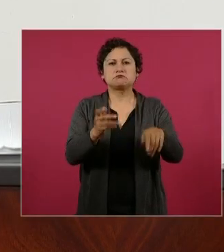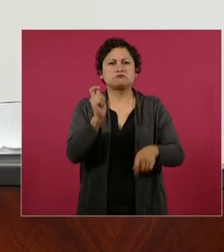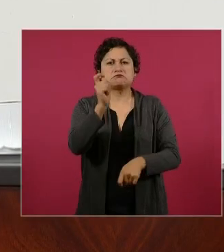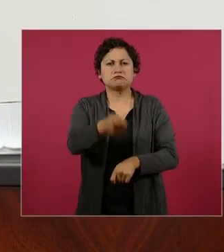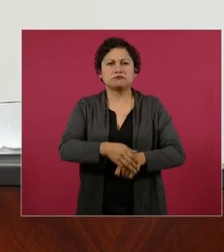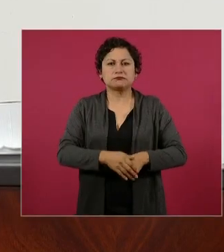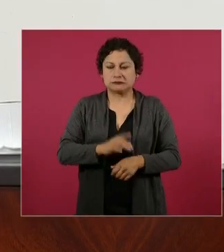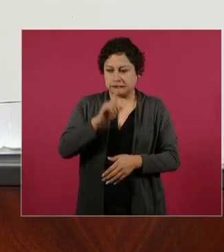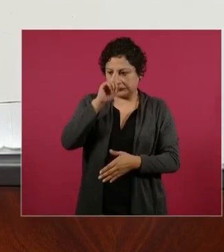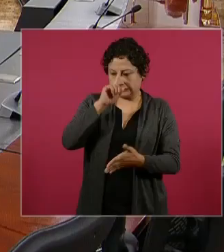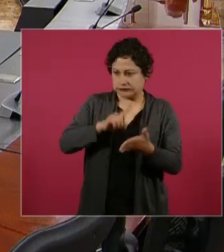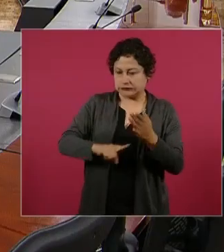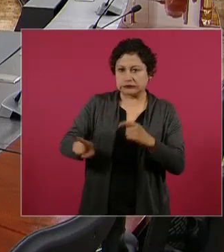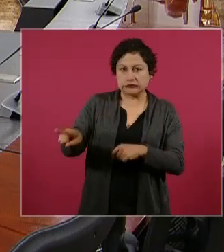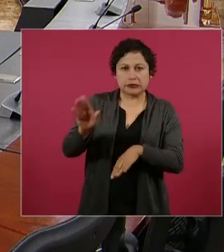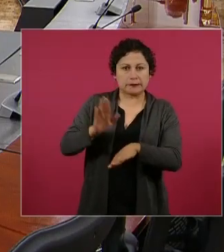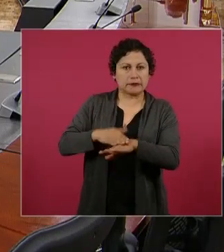Isel.